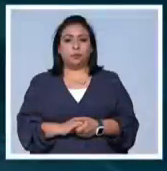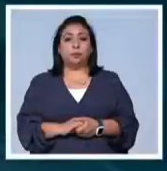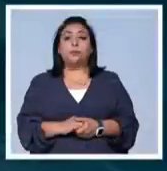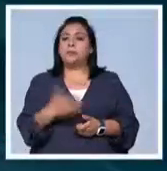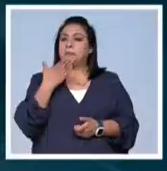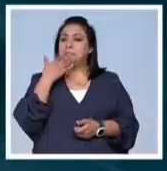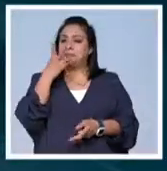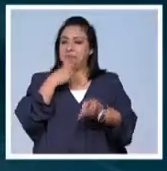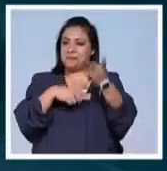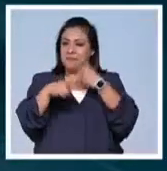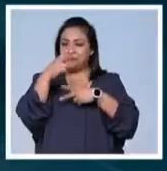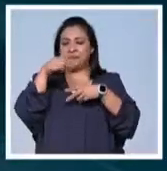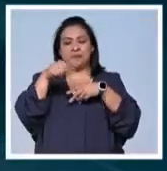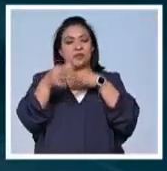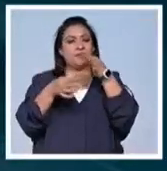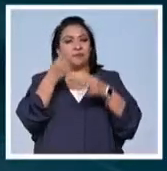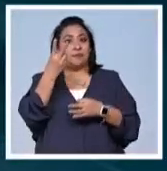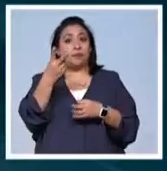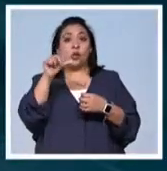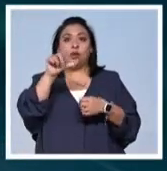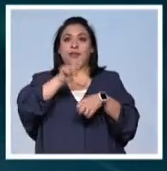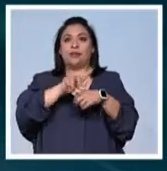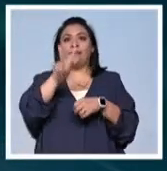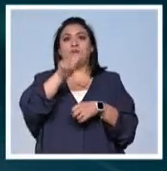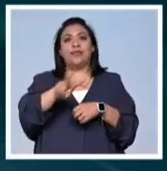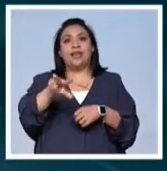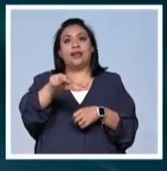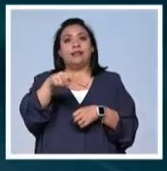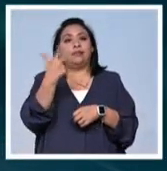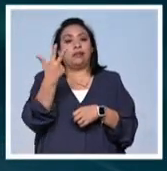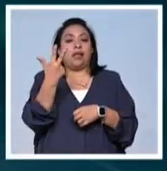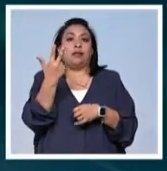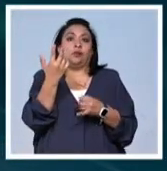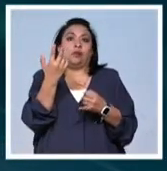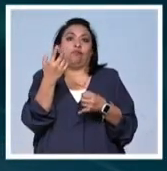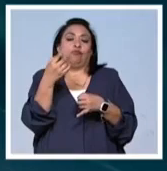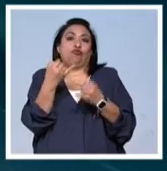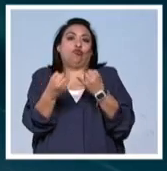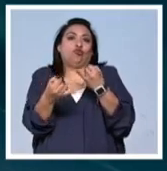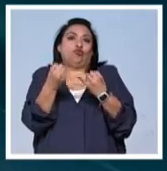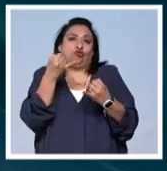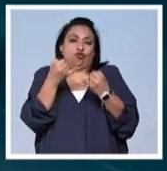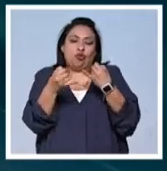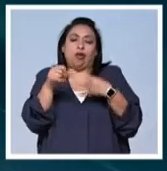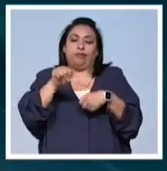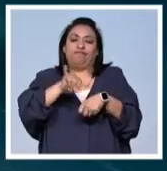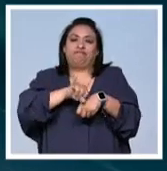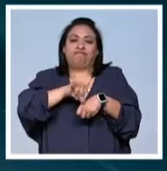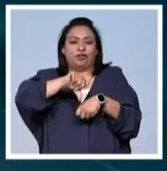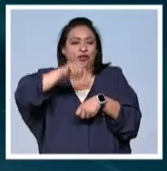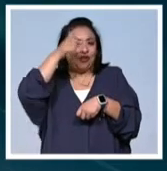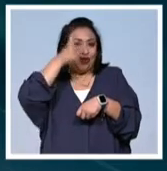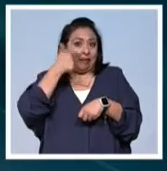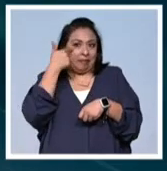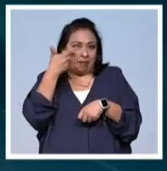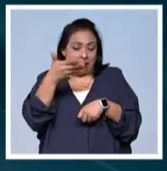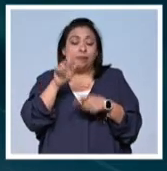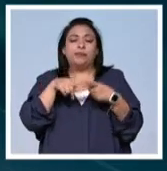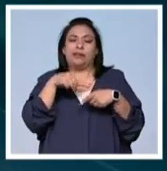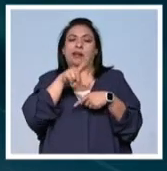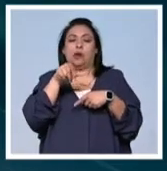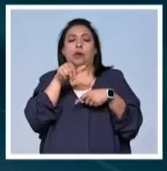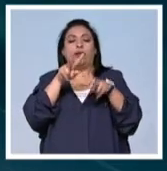Bienvenidos a Noticias 22 Viernes 13 cabalístico la Superstición se hace presente esta noche esto vamos a platicar